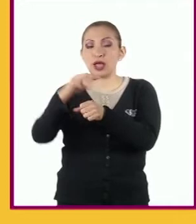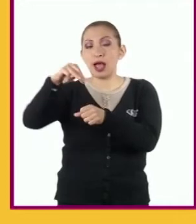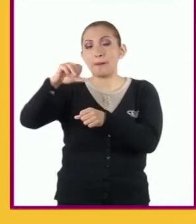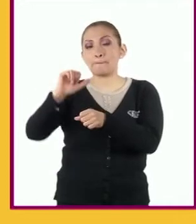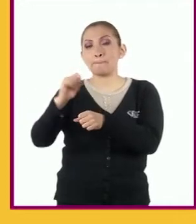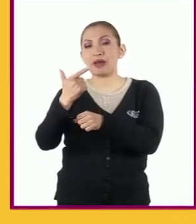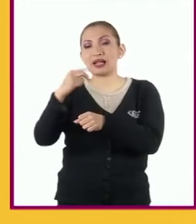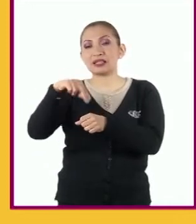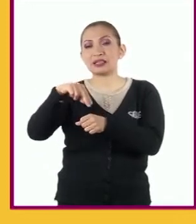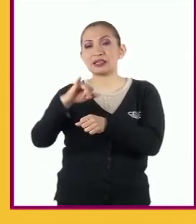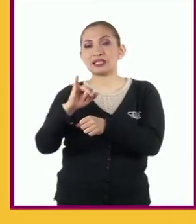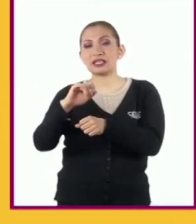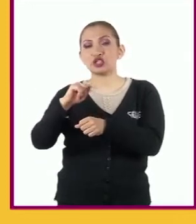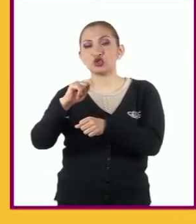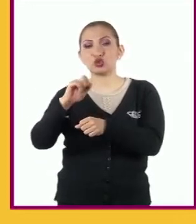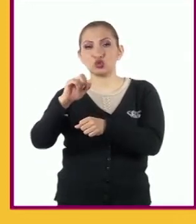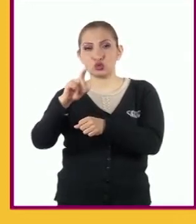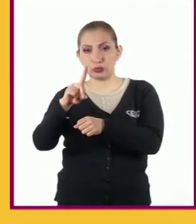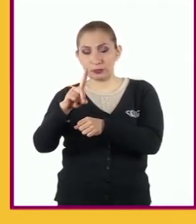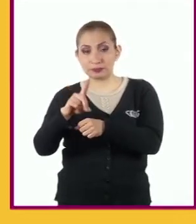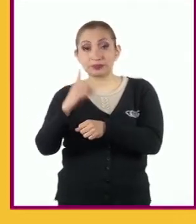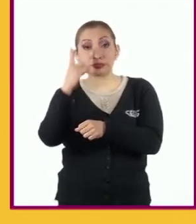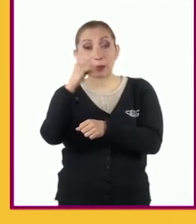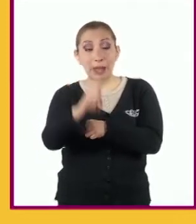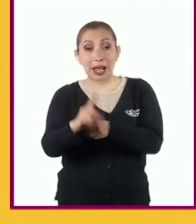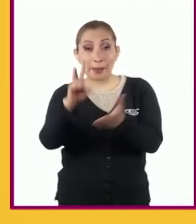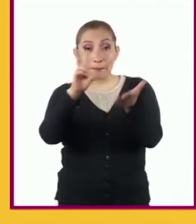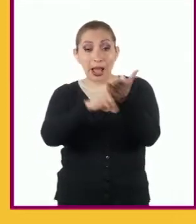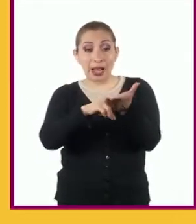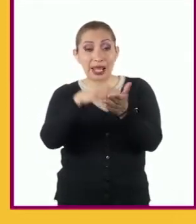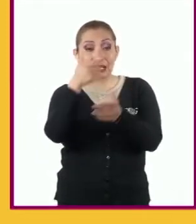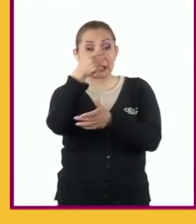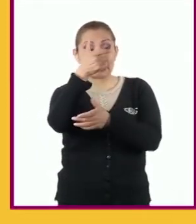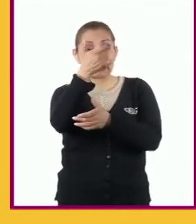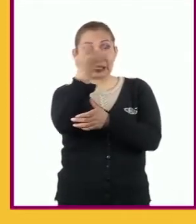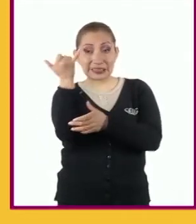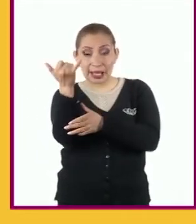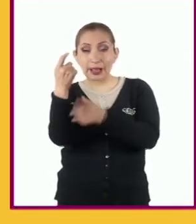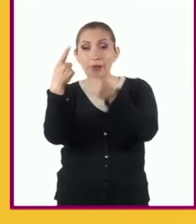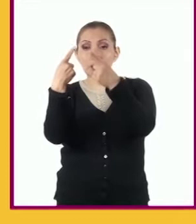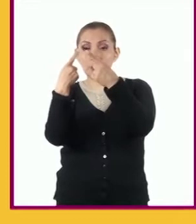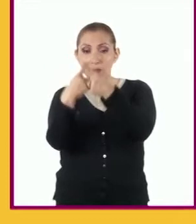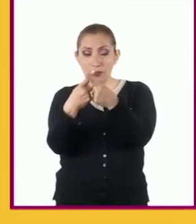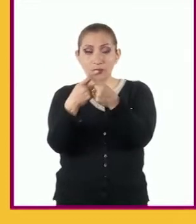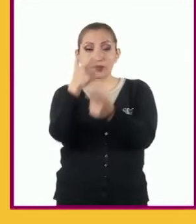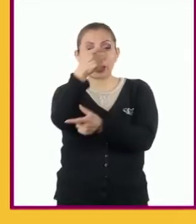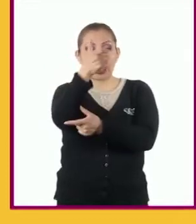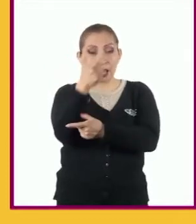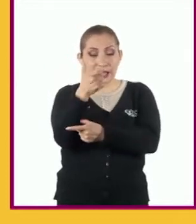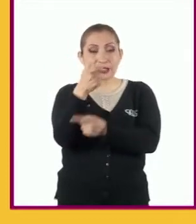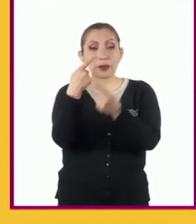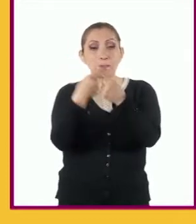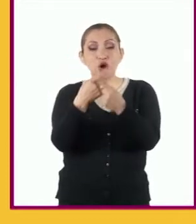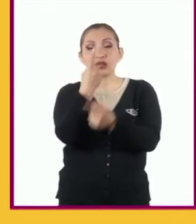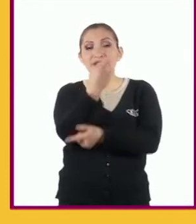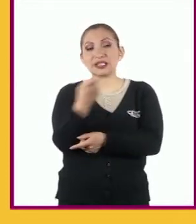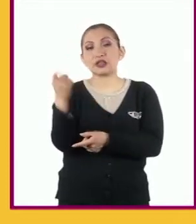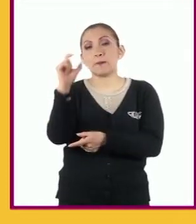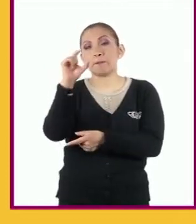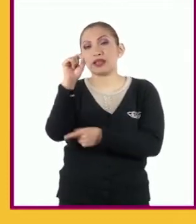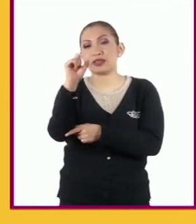magnitud. Entonces, para obtener los valores de Y, multiplicamos X por